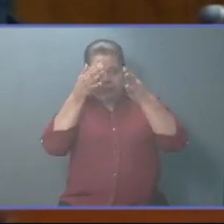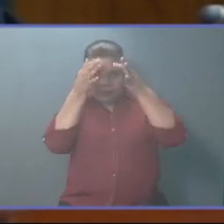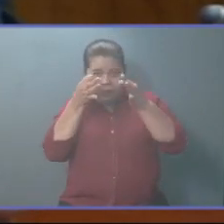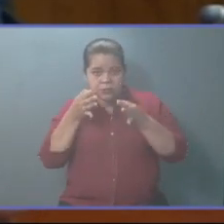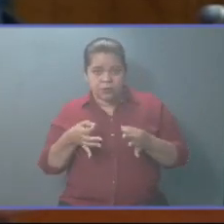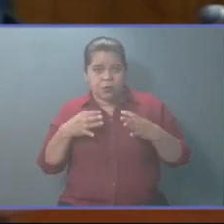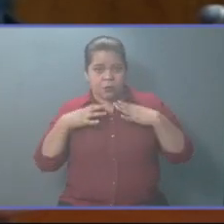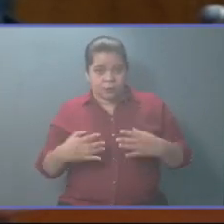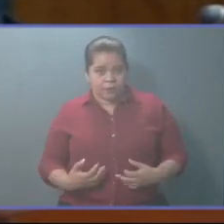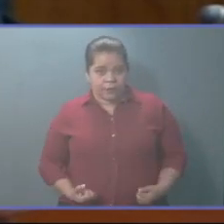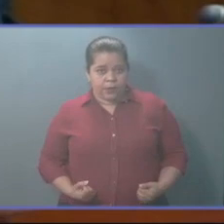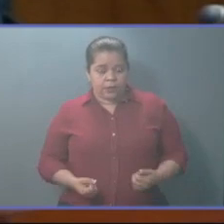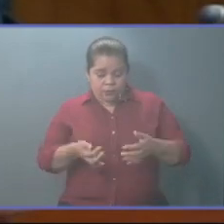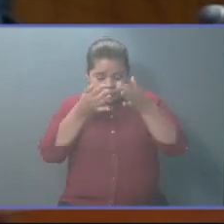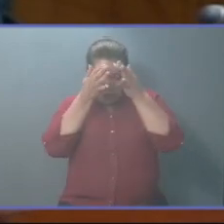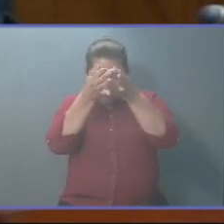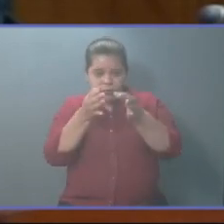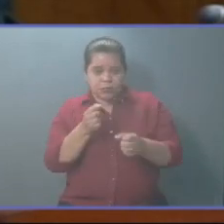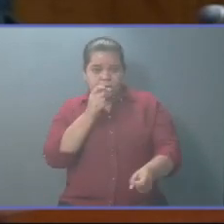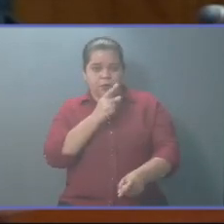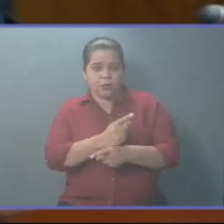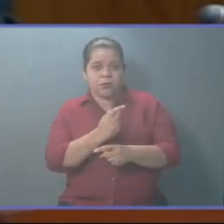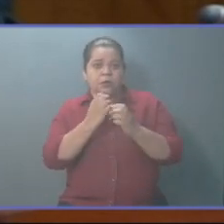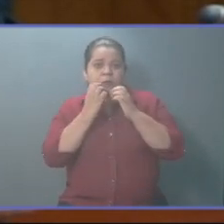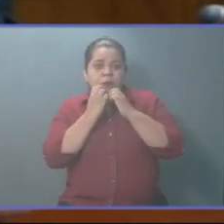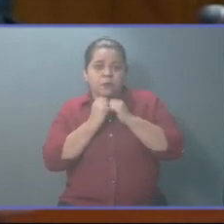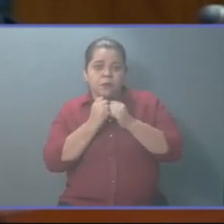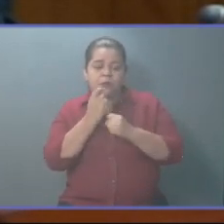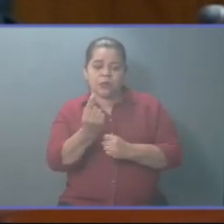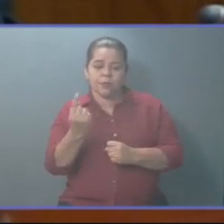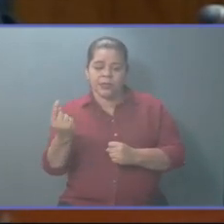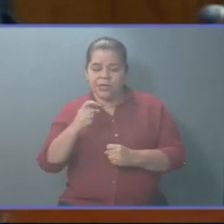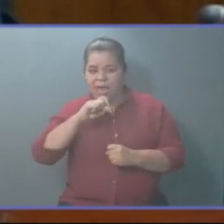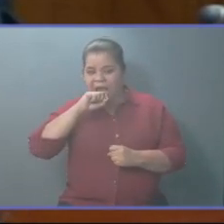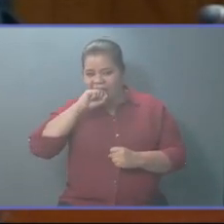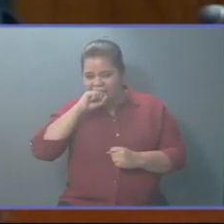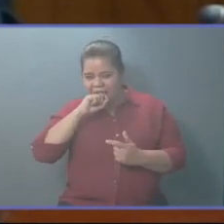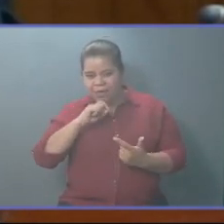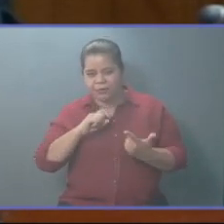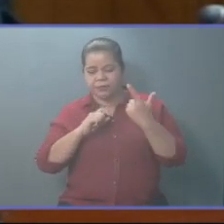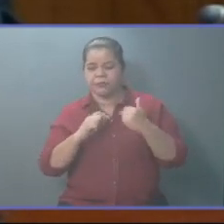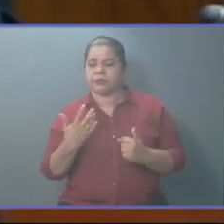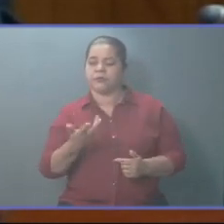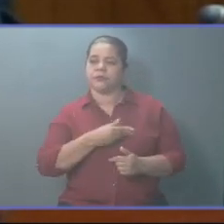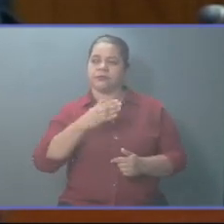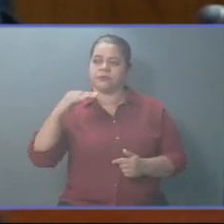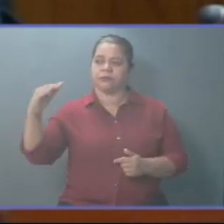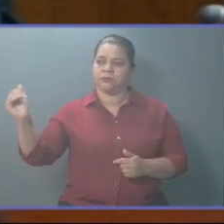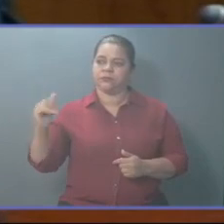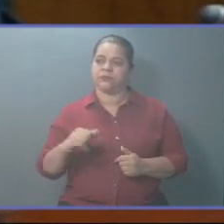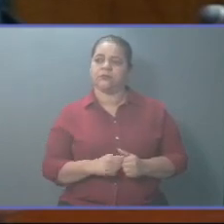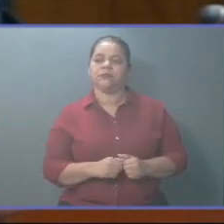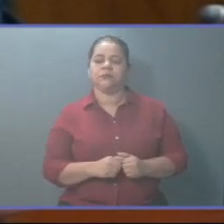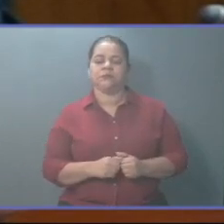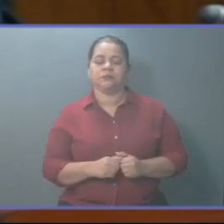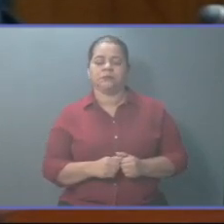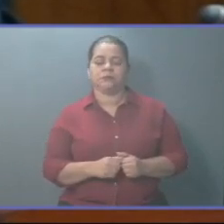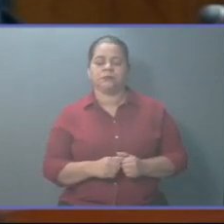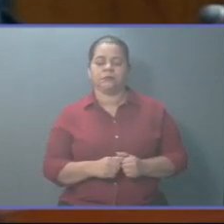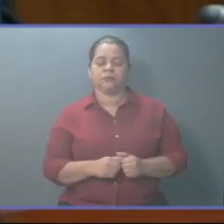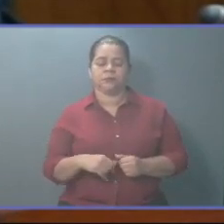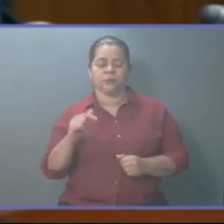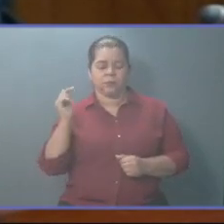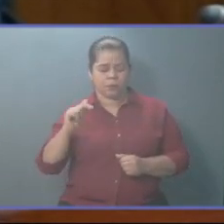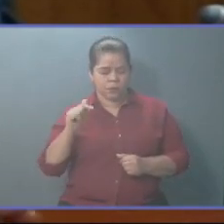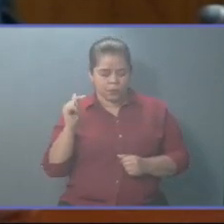central para proteger a los más vulnerables de este país. Y por tanto,